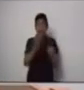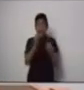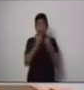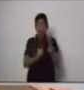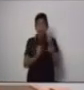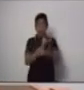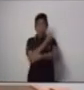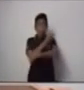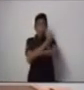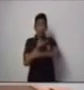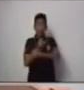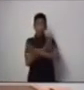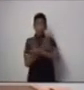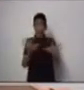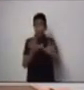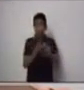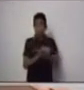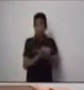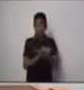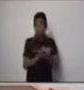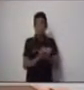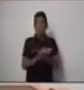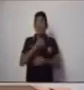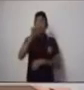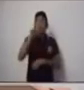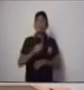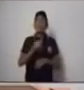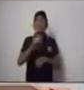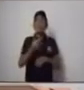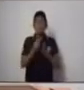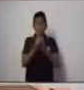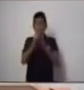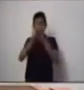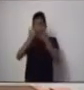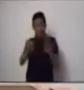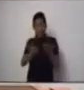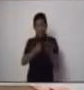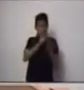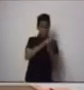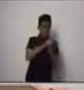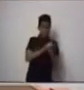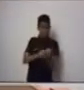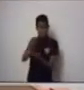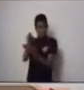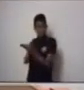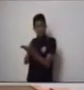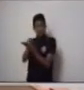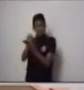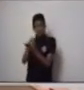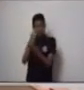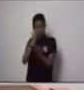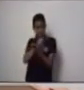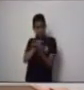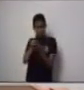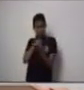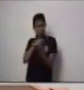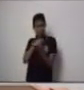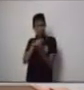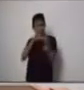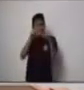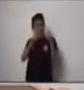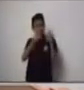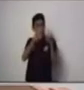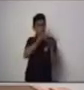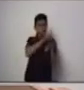cuento. Vamos a observar que en estas dos páginas encontramos muchas imágenes. Estas